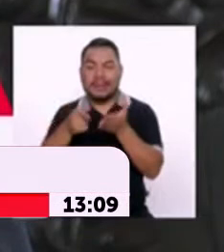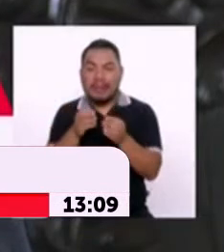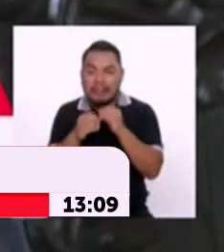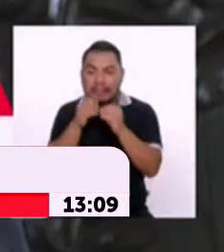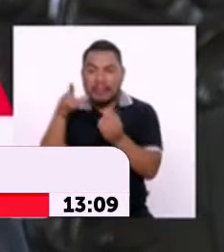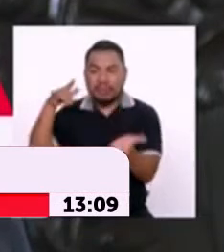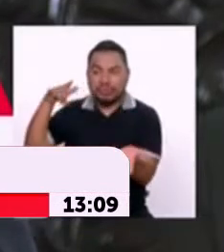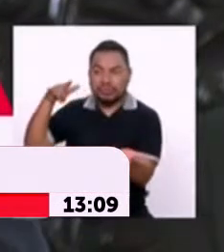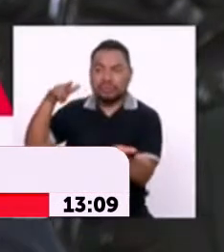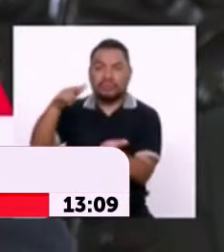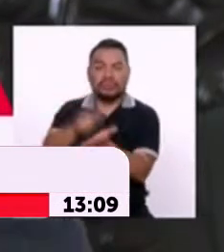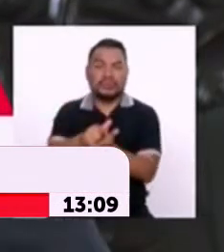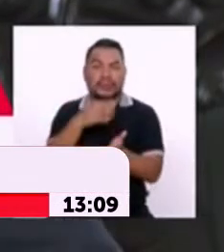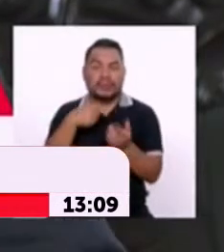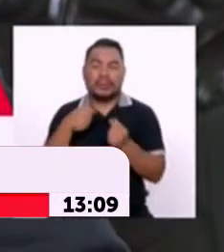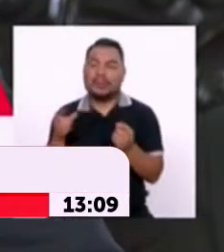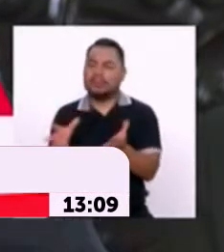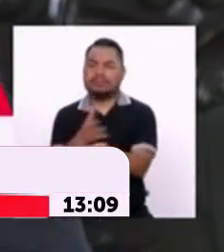de aterrizaje.